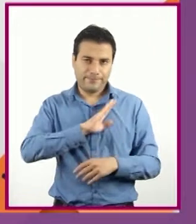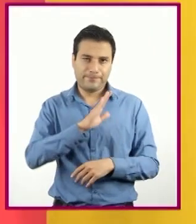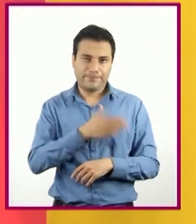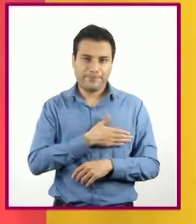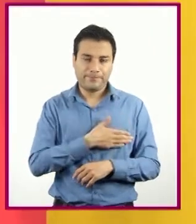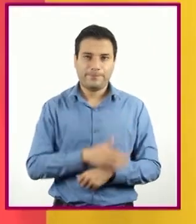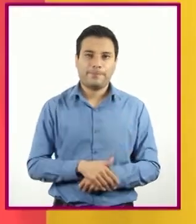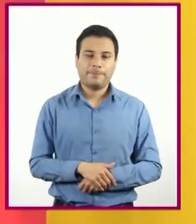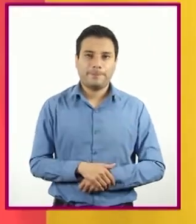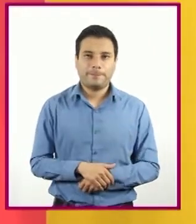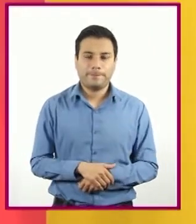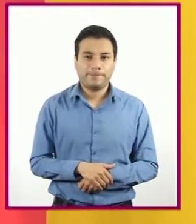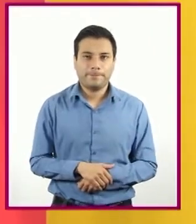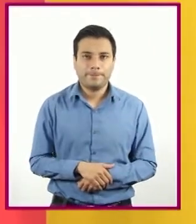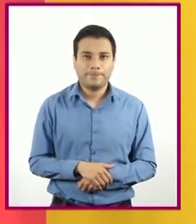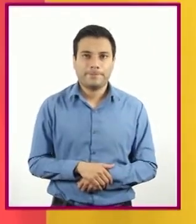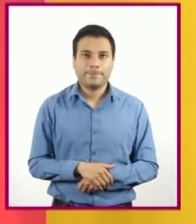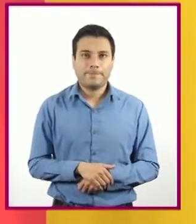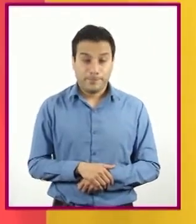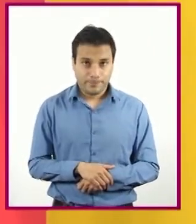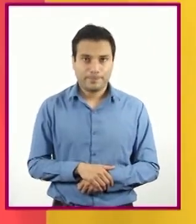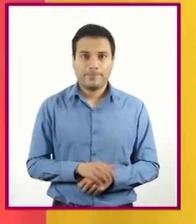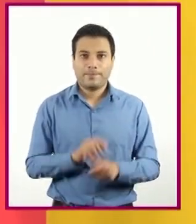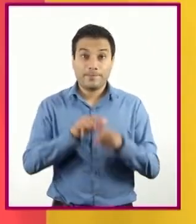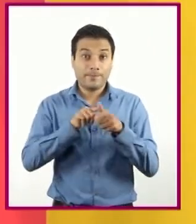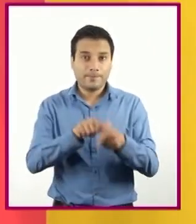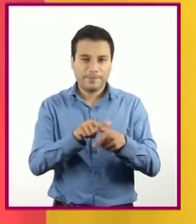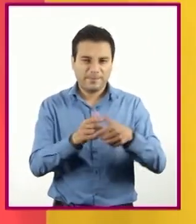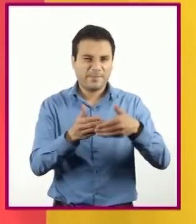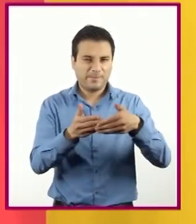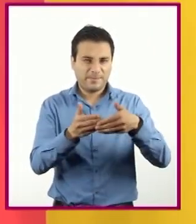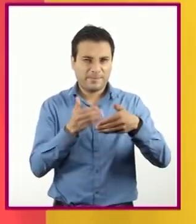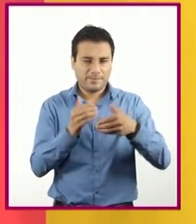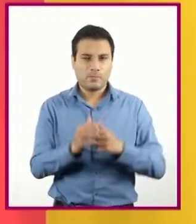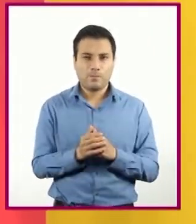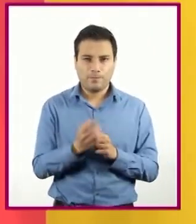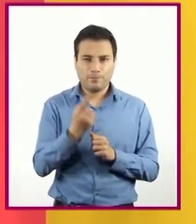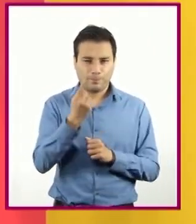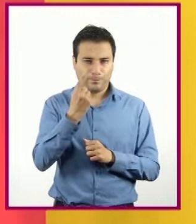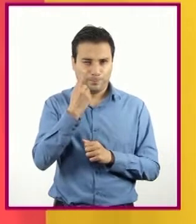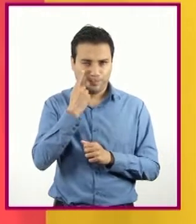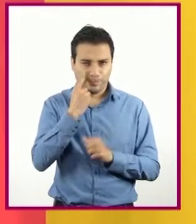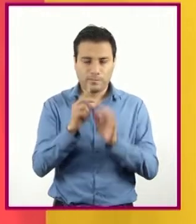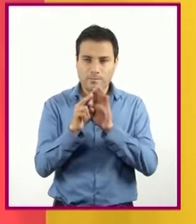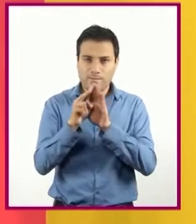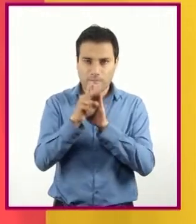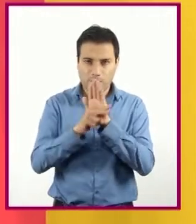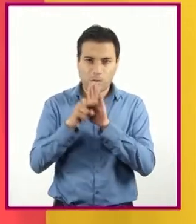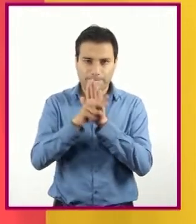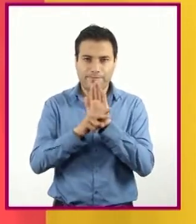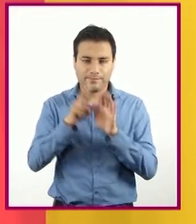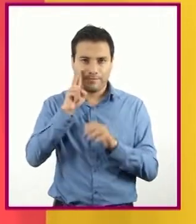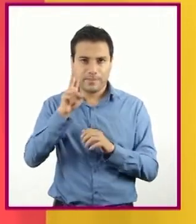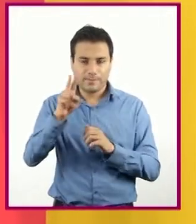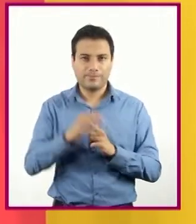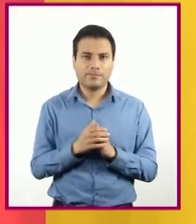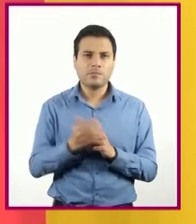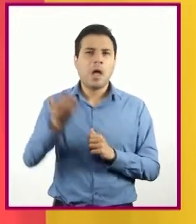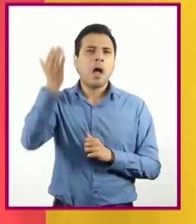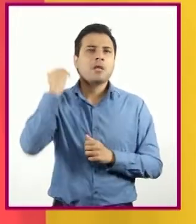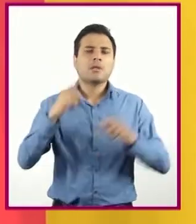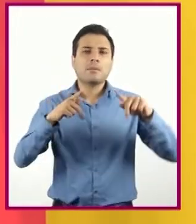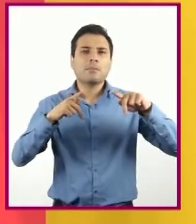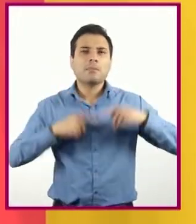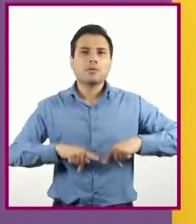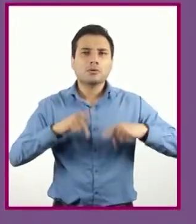españoles. Pero antes de continuar con la sesión, escuchemos y observemos el siguiente video, la forma de organización social de